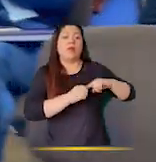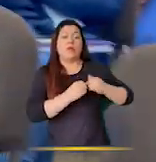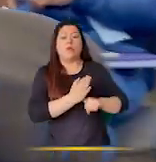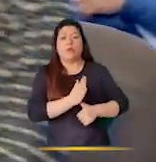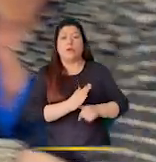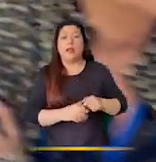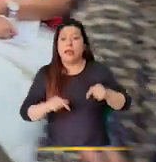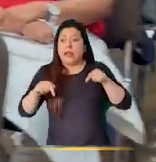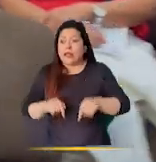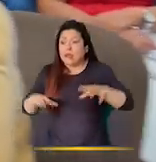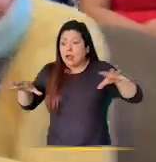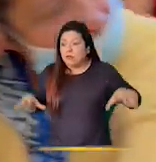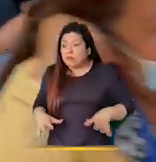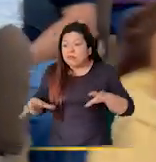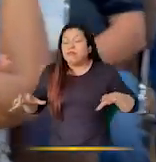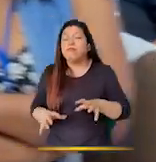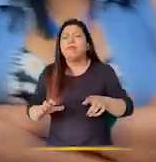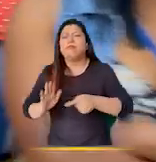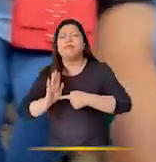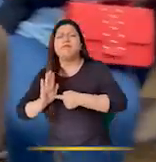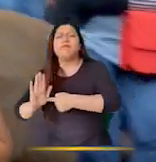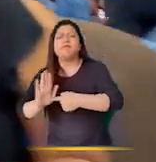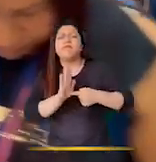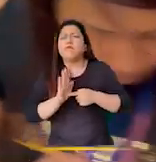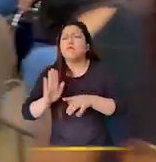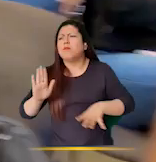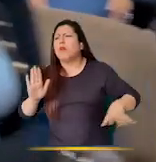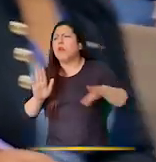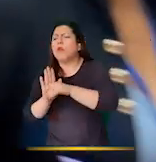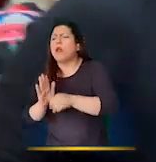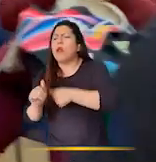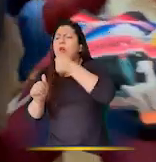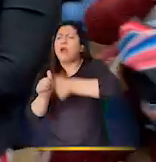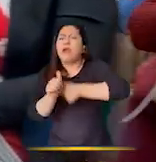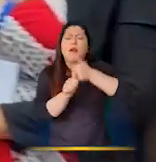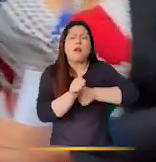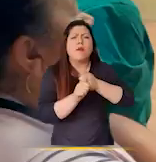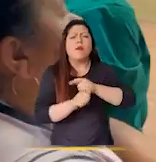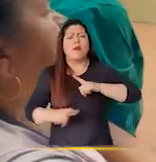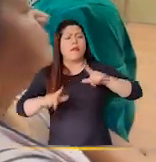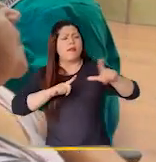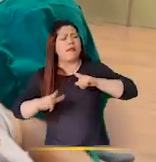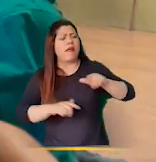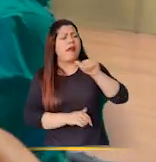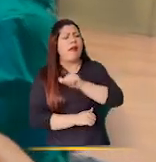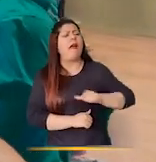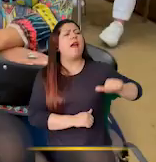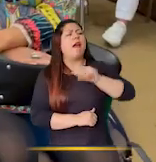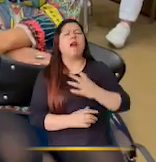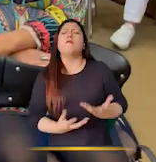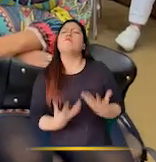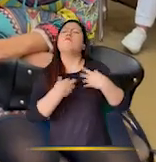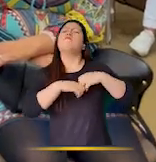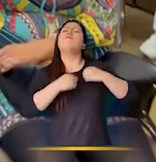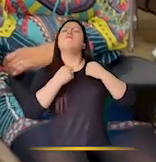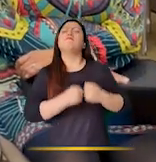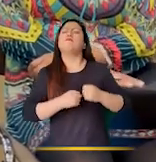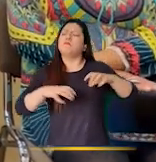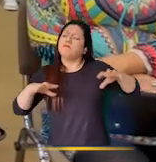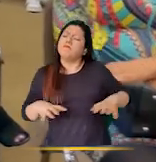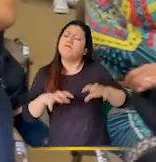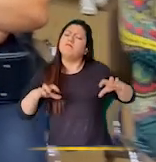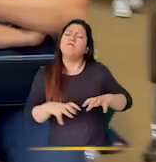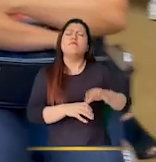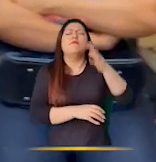la registraduría. Este evento pretende visibilizar a todas y cada una de las mujeres que son líderes